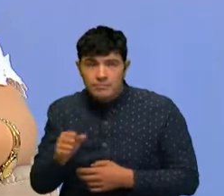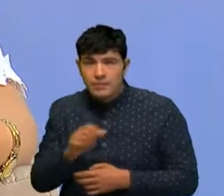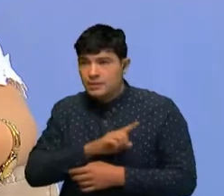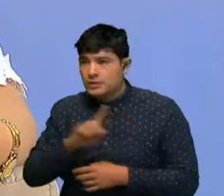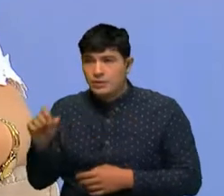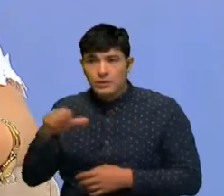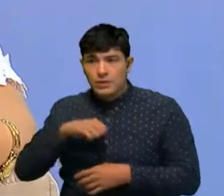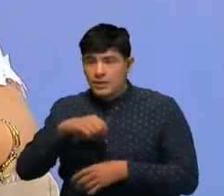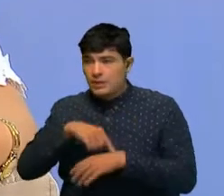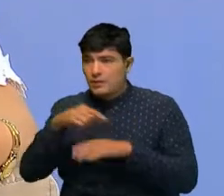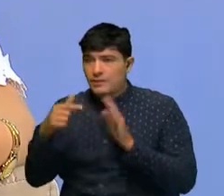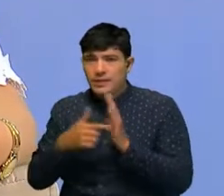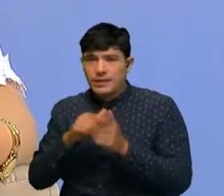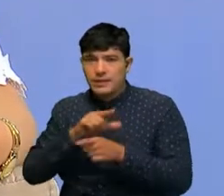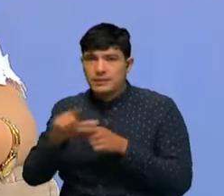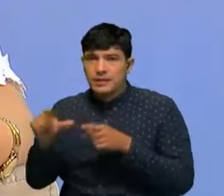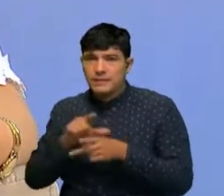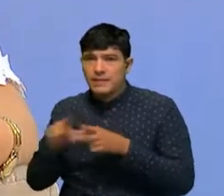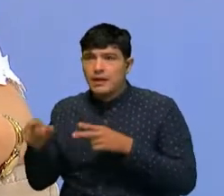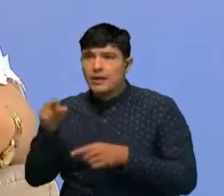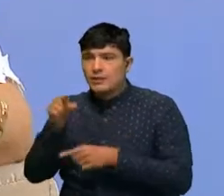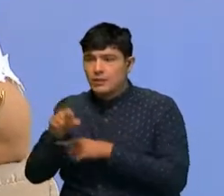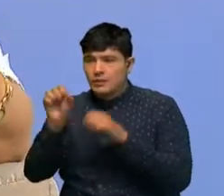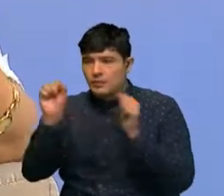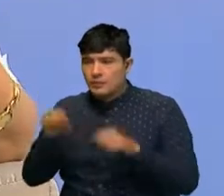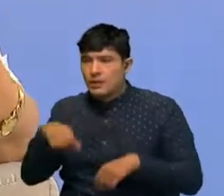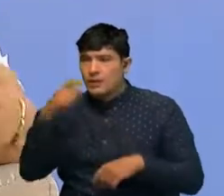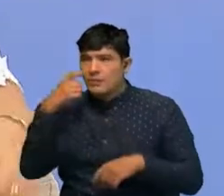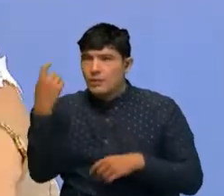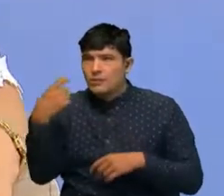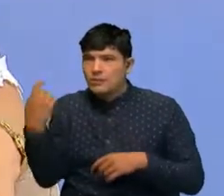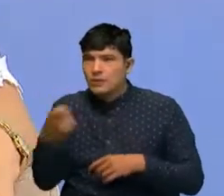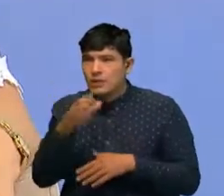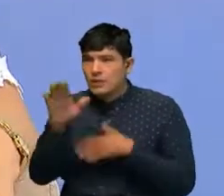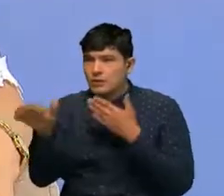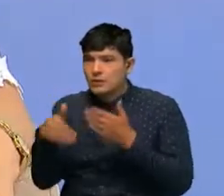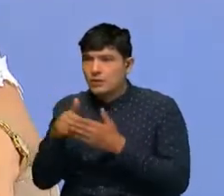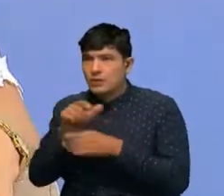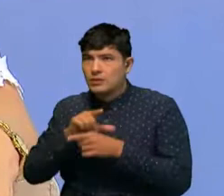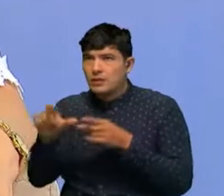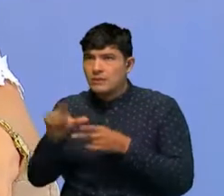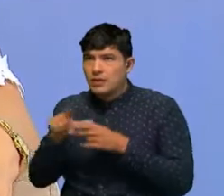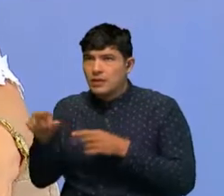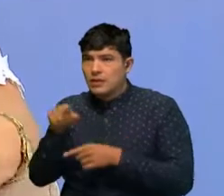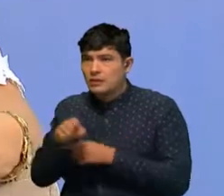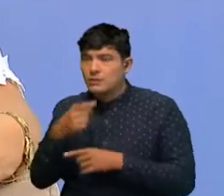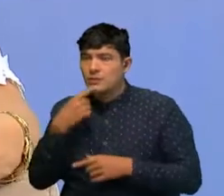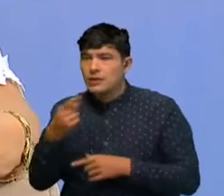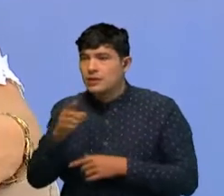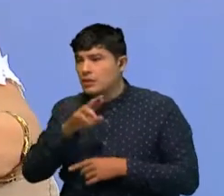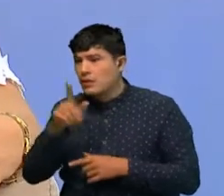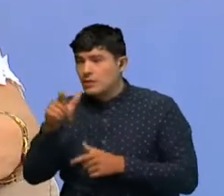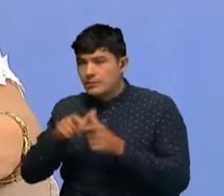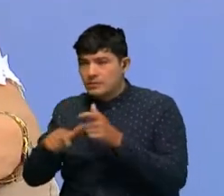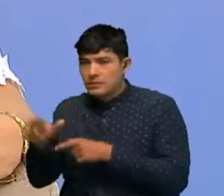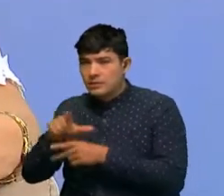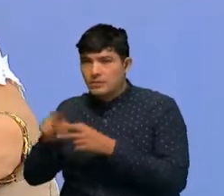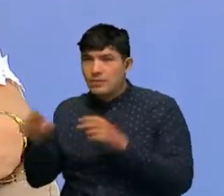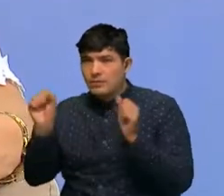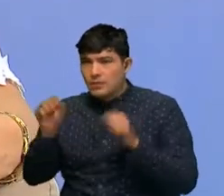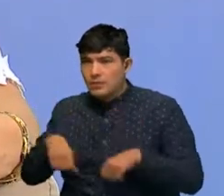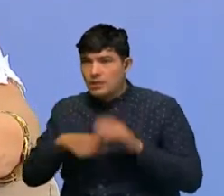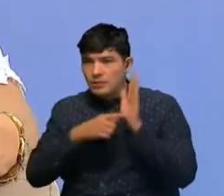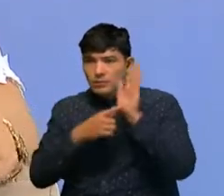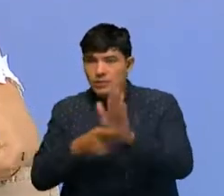tiene las semanas completas, usted de alguna forma tiene que buscar las semanas que dice que tiene con otros empleadores. ¿Para qué? Para demostrar las